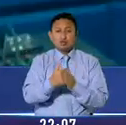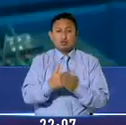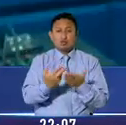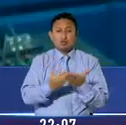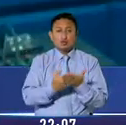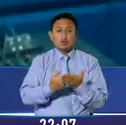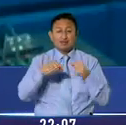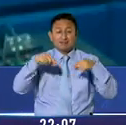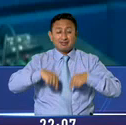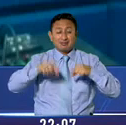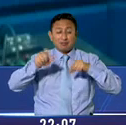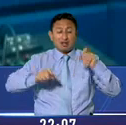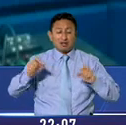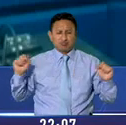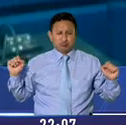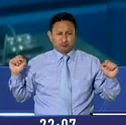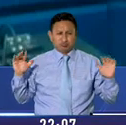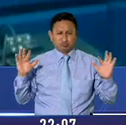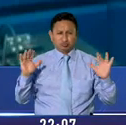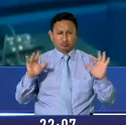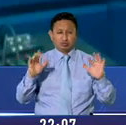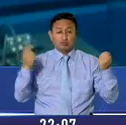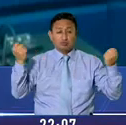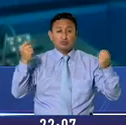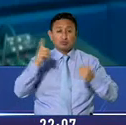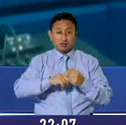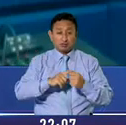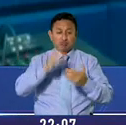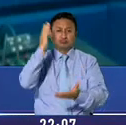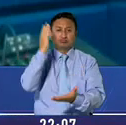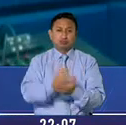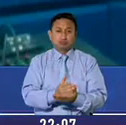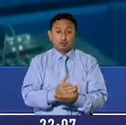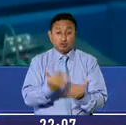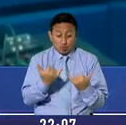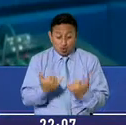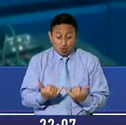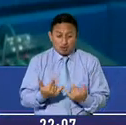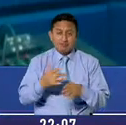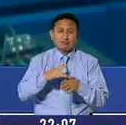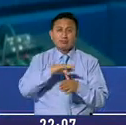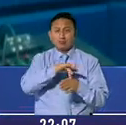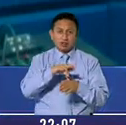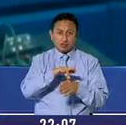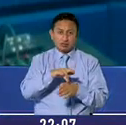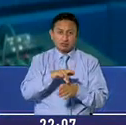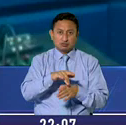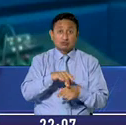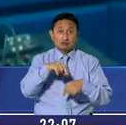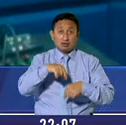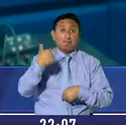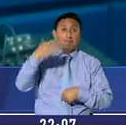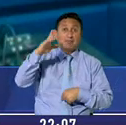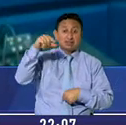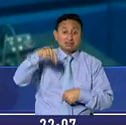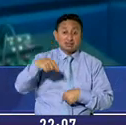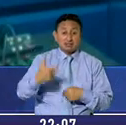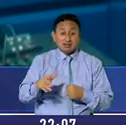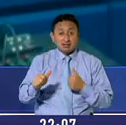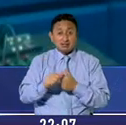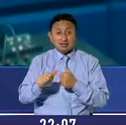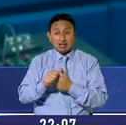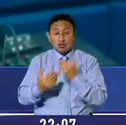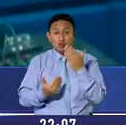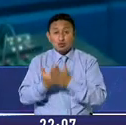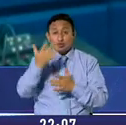un riesgo en este momento, y mucho más si es que tenemos a las puertas una nueva variante, una variante muy peligrosa. Si bien desde afuera ese es el